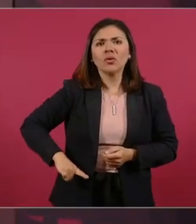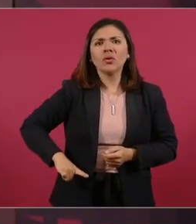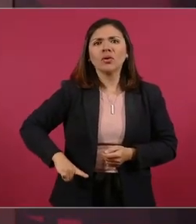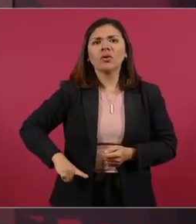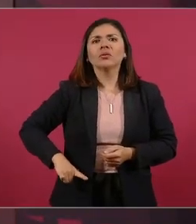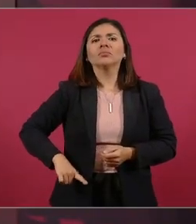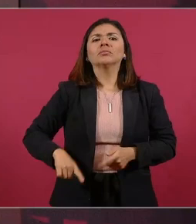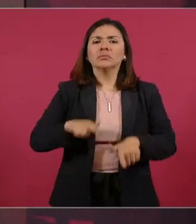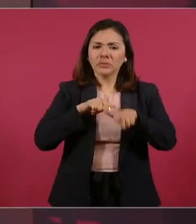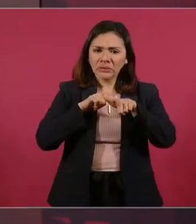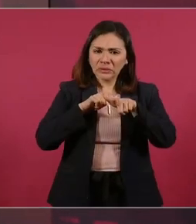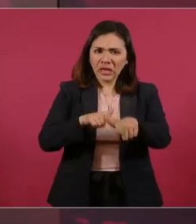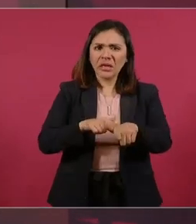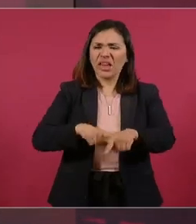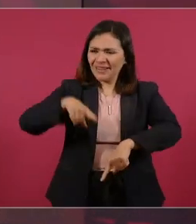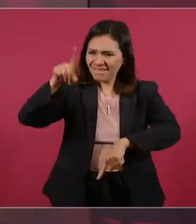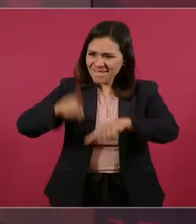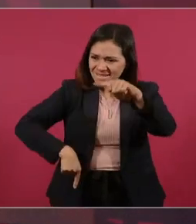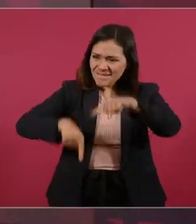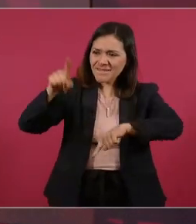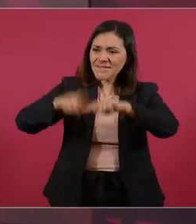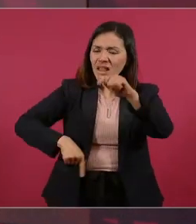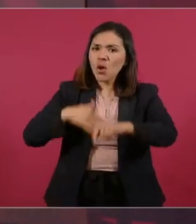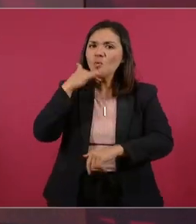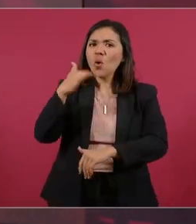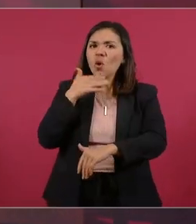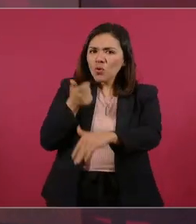que continúe combatiendo la corrupción,